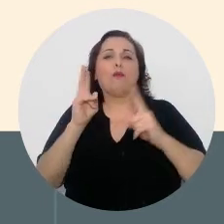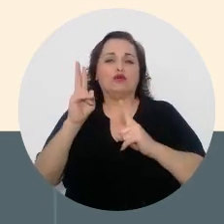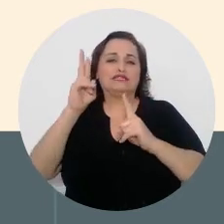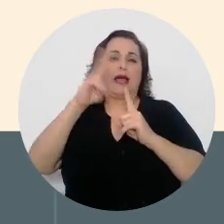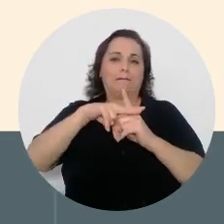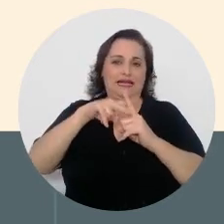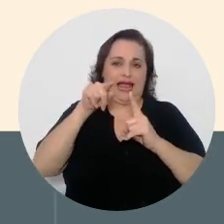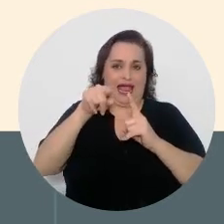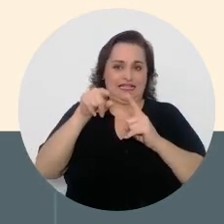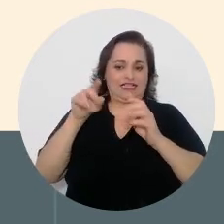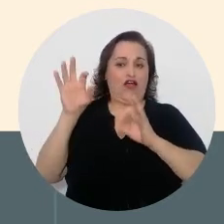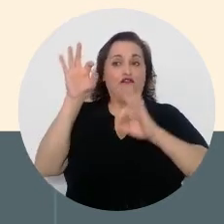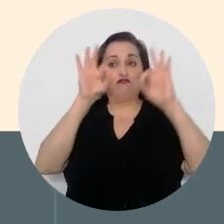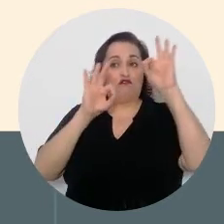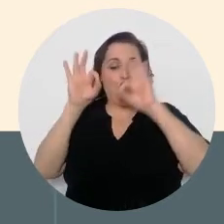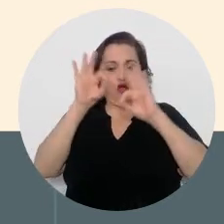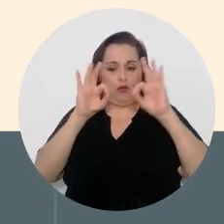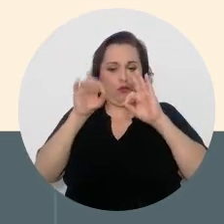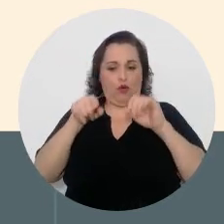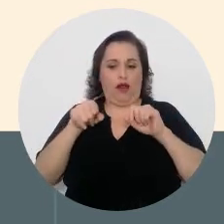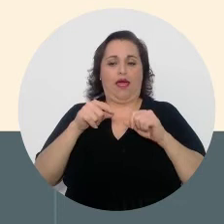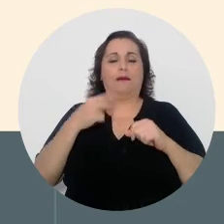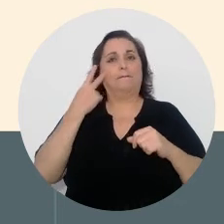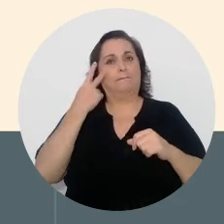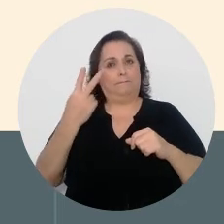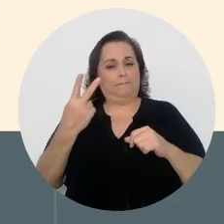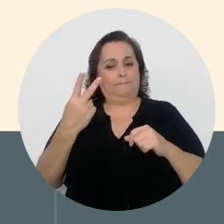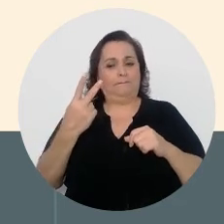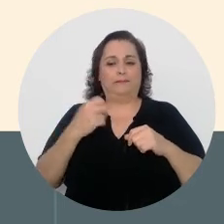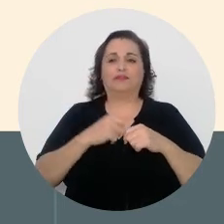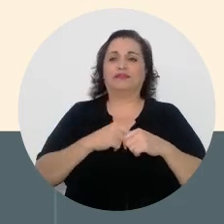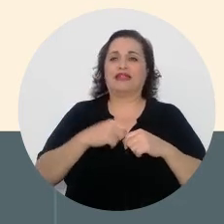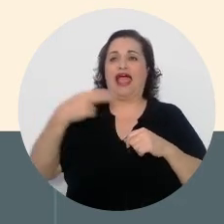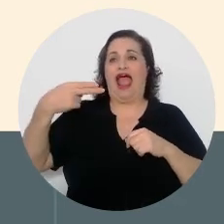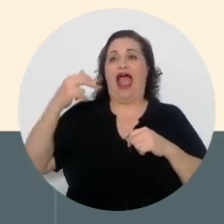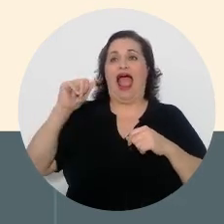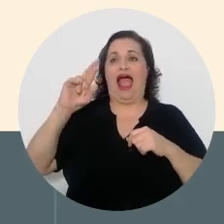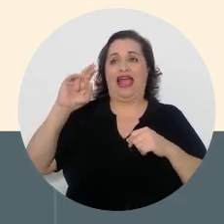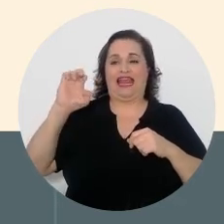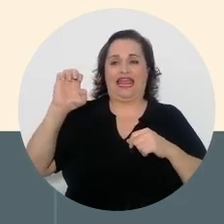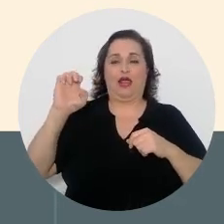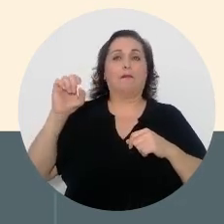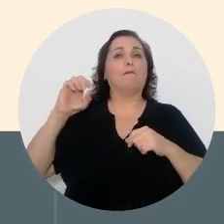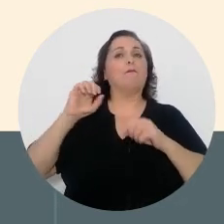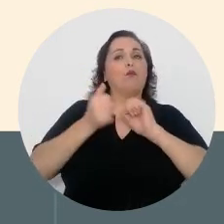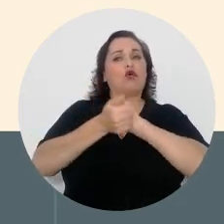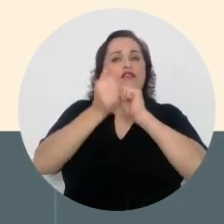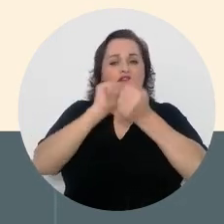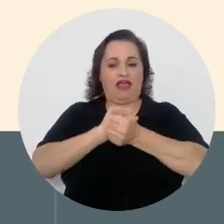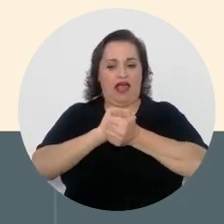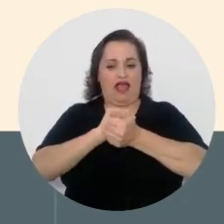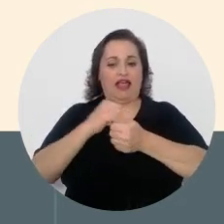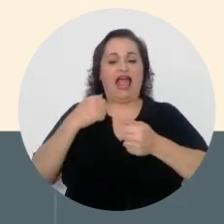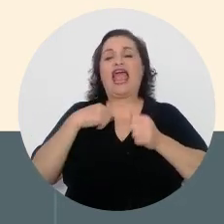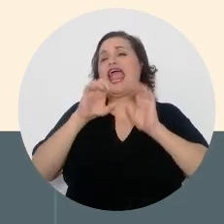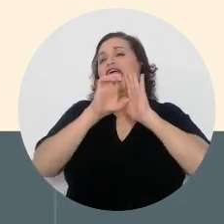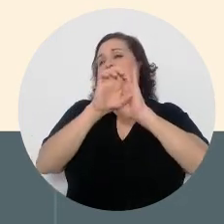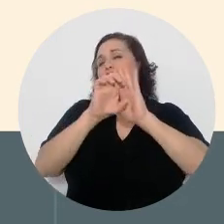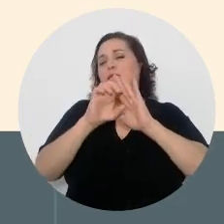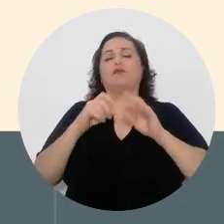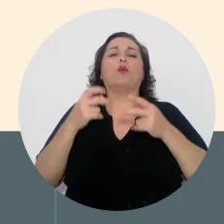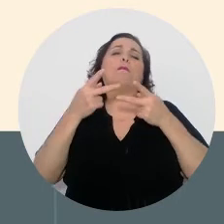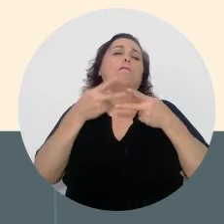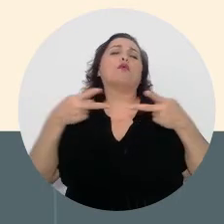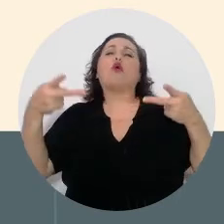cómo aplicamos esta fórmula de Hare modificado. Vamos a inventar que tenemos